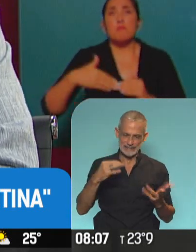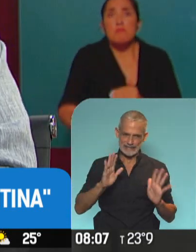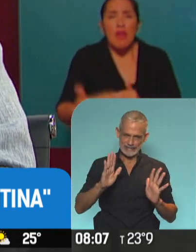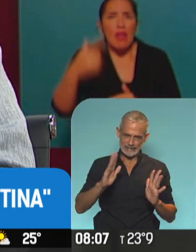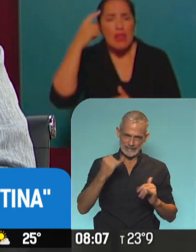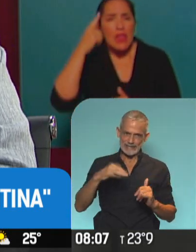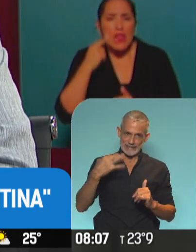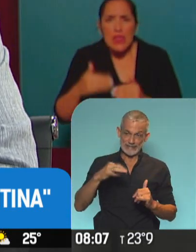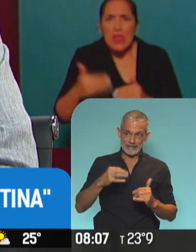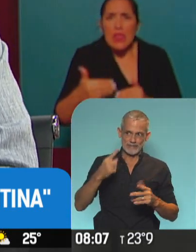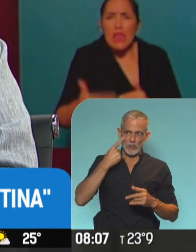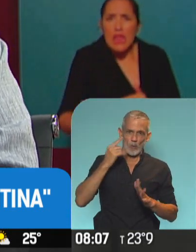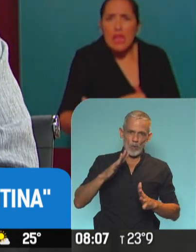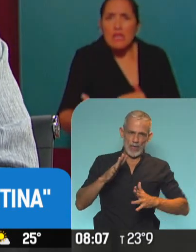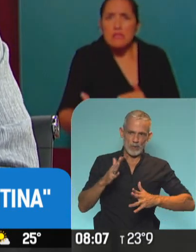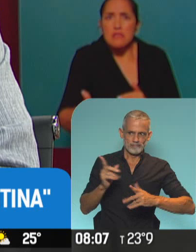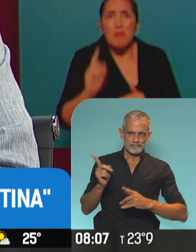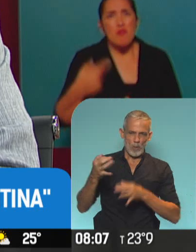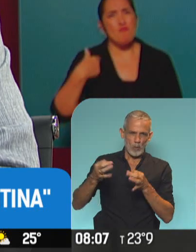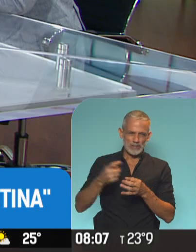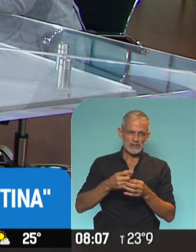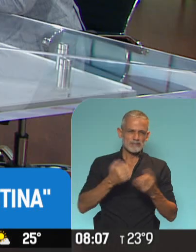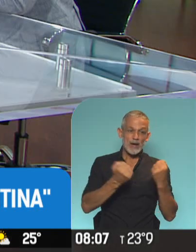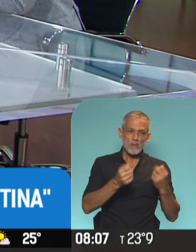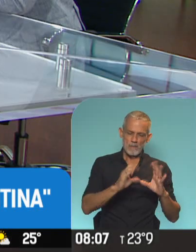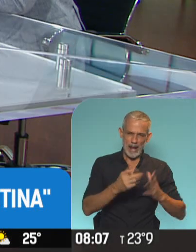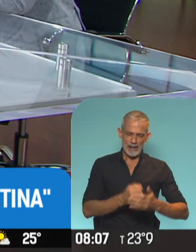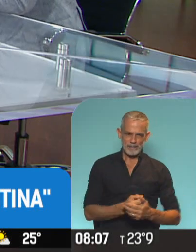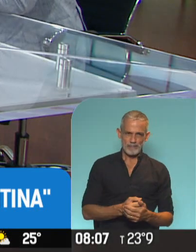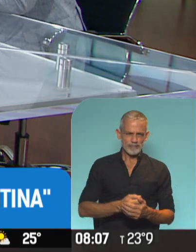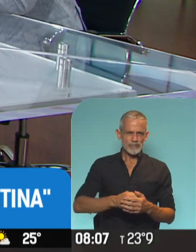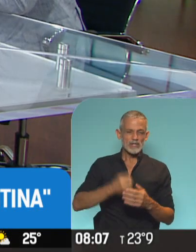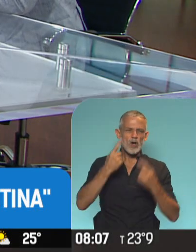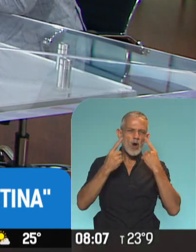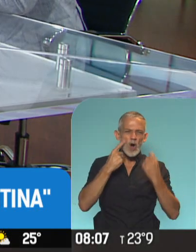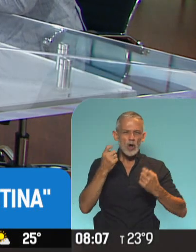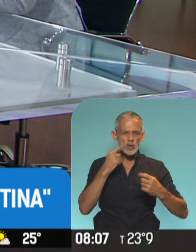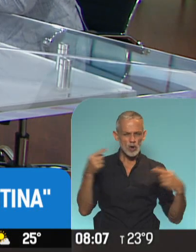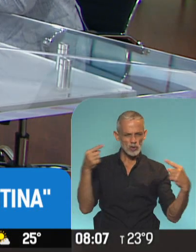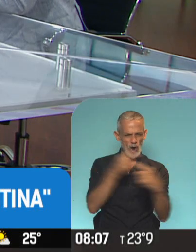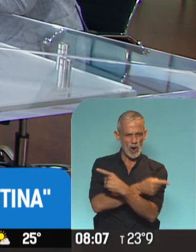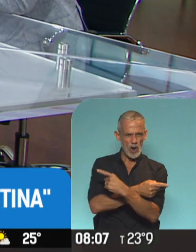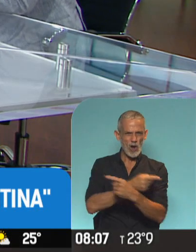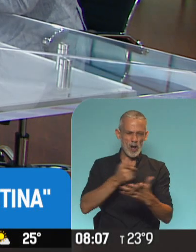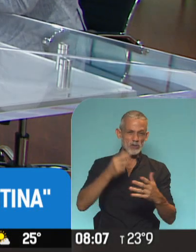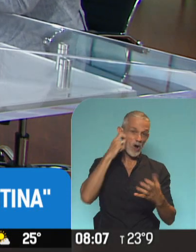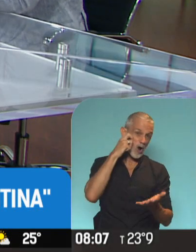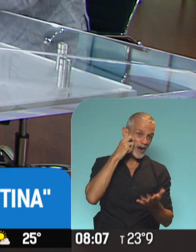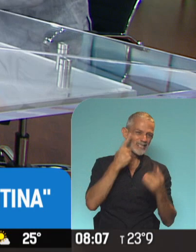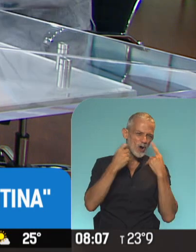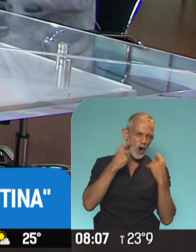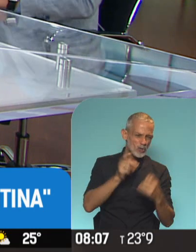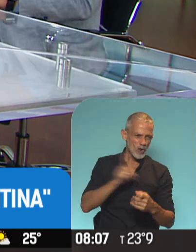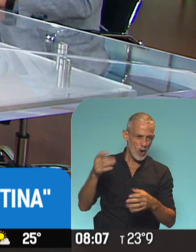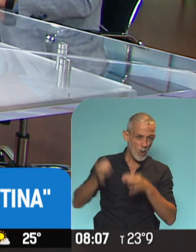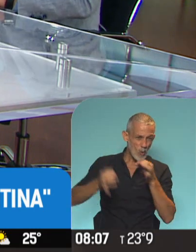que esto va mal. Doctor, y el control cruzado al que hacíamos referencia hace instante nada más, justamente, control cruzado de parte del Congreso para la justicia,